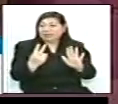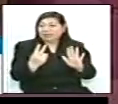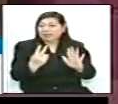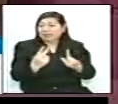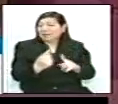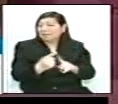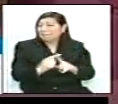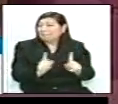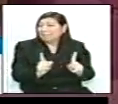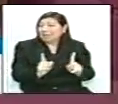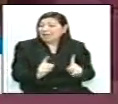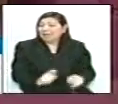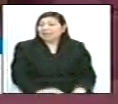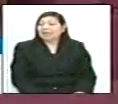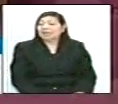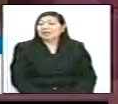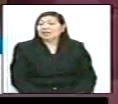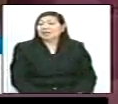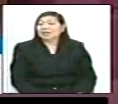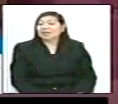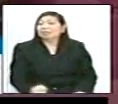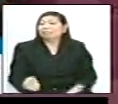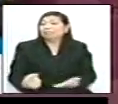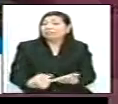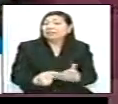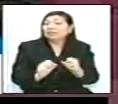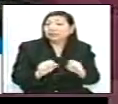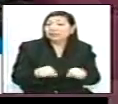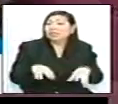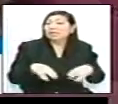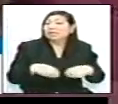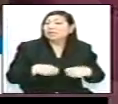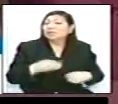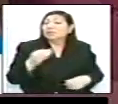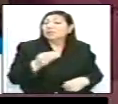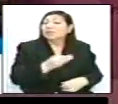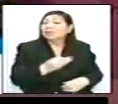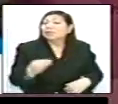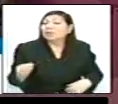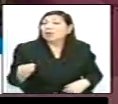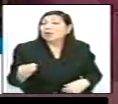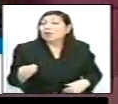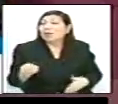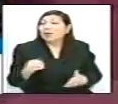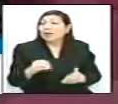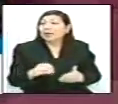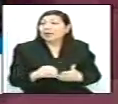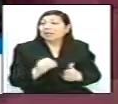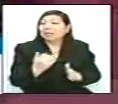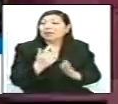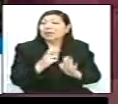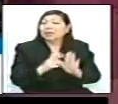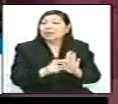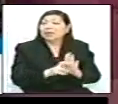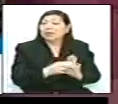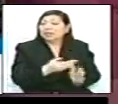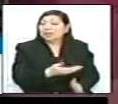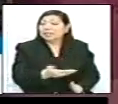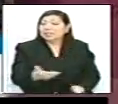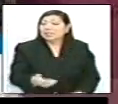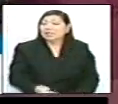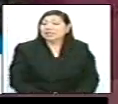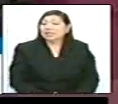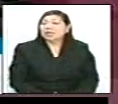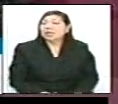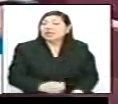Sin embargo, voy a someter a consideración si se acepta o no el pedido del, de los señores congresistas